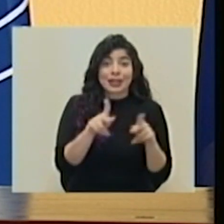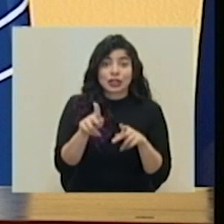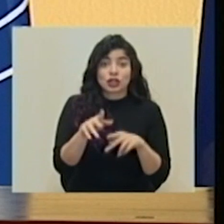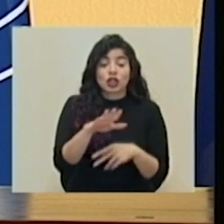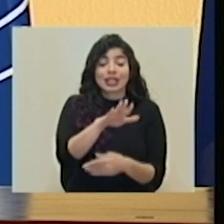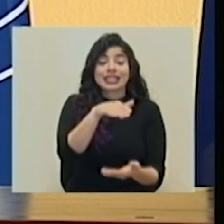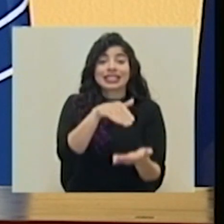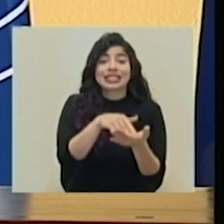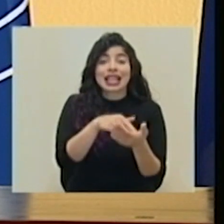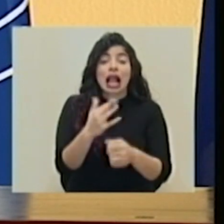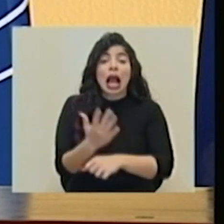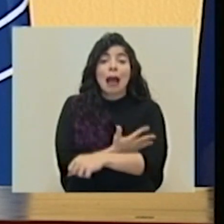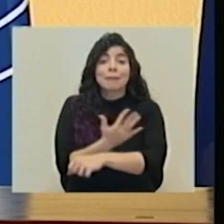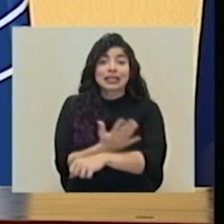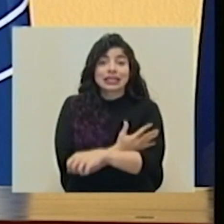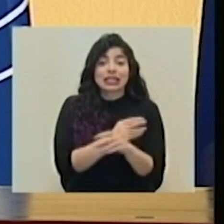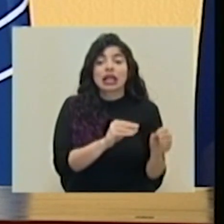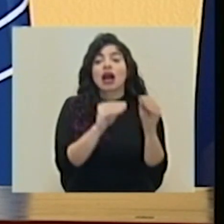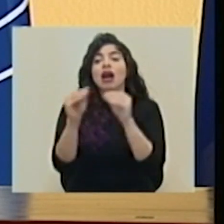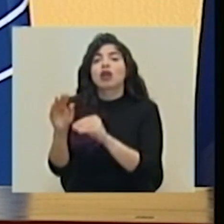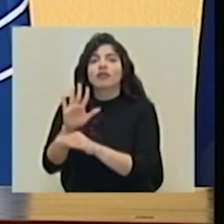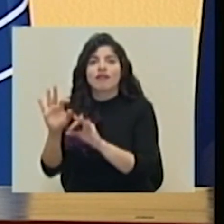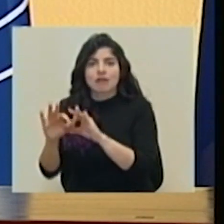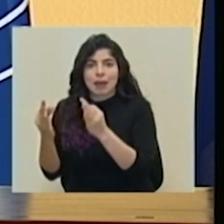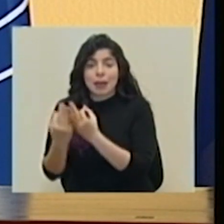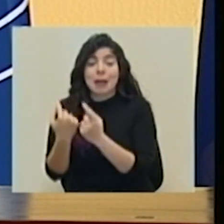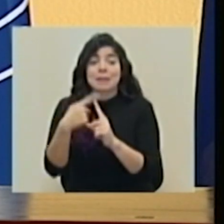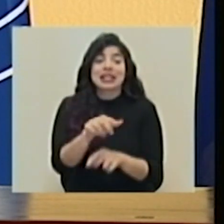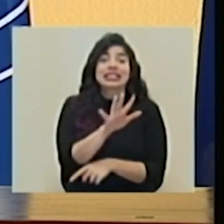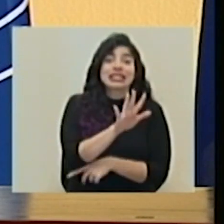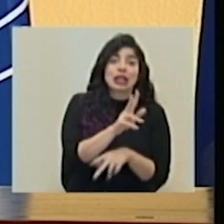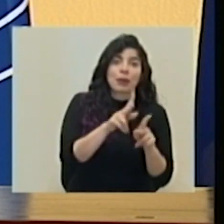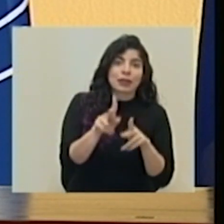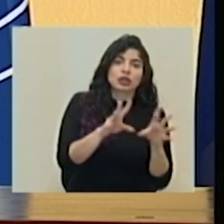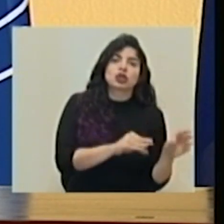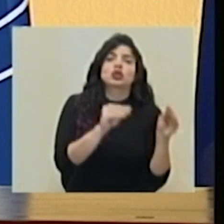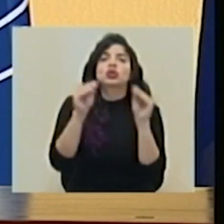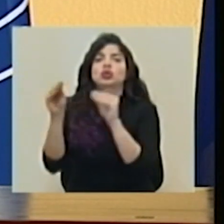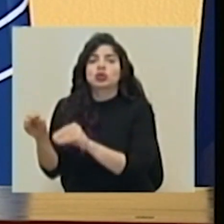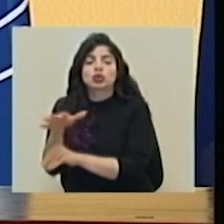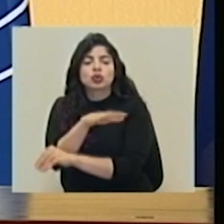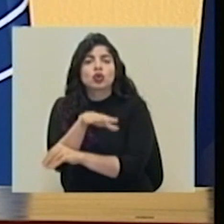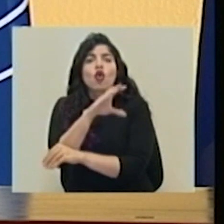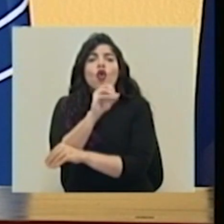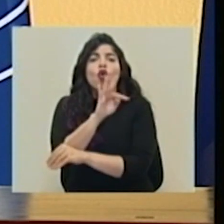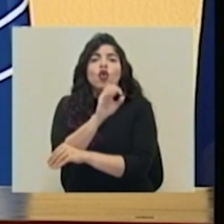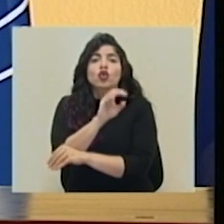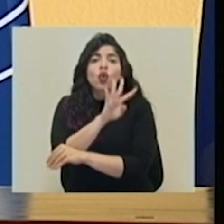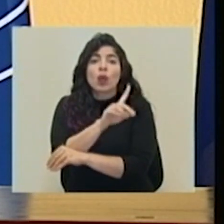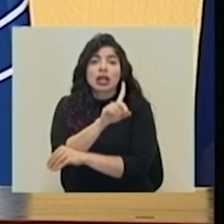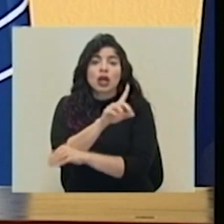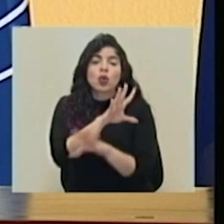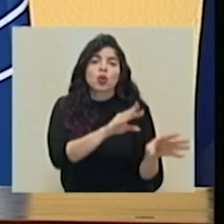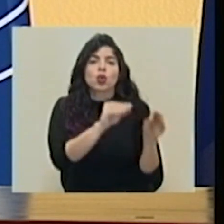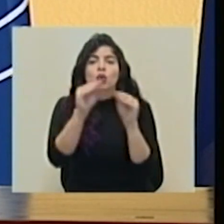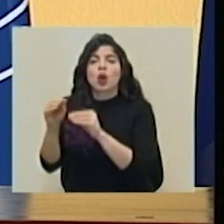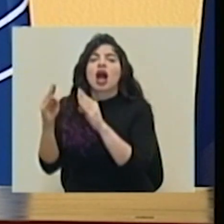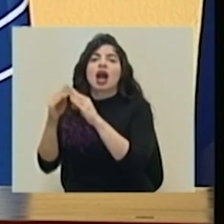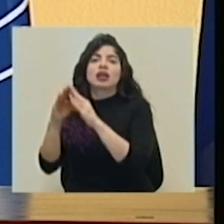y Wyoming, solo 3 cada uno. Y salvo Nebraska y Maine, el candidato que obtiene más votos se lleva, en